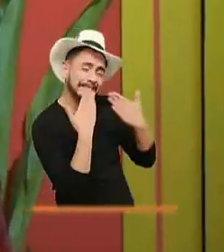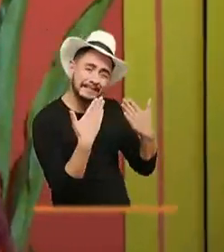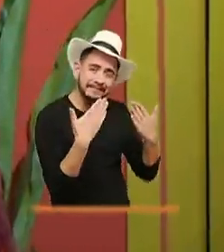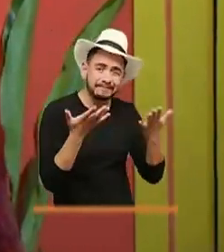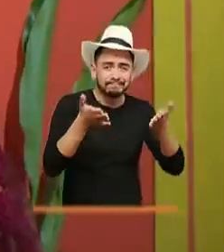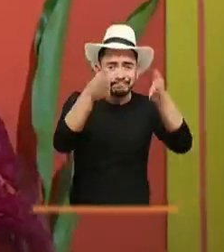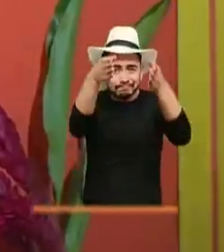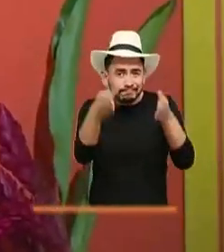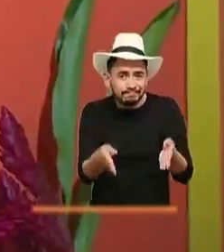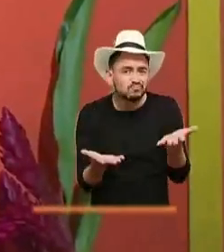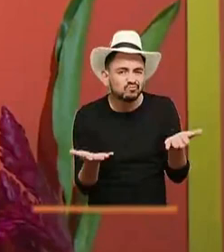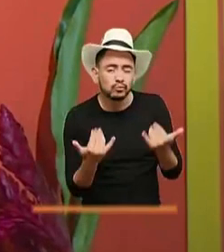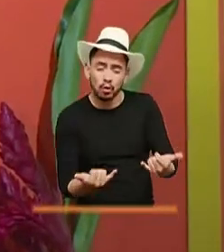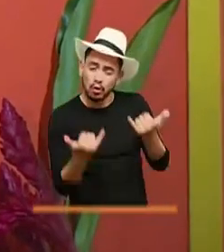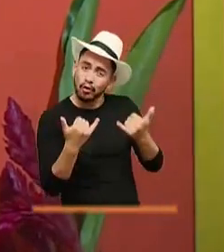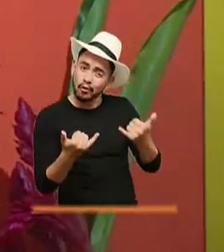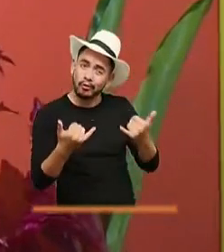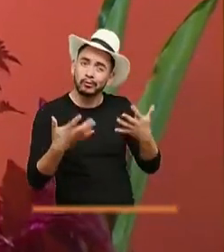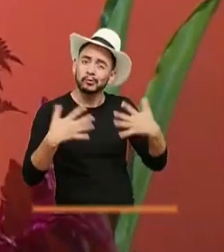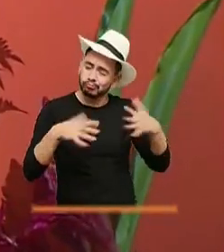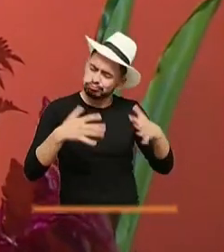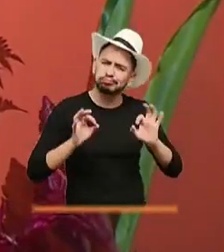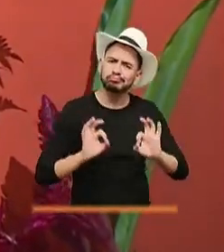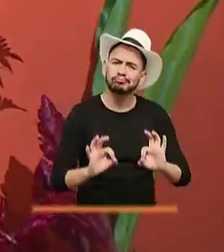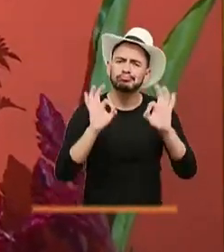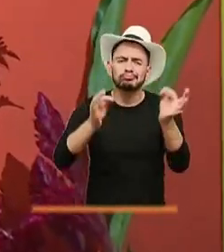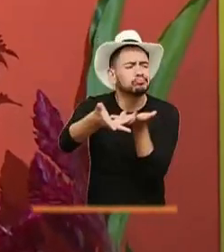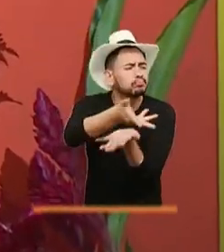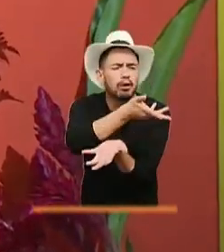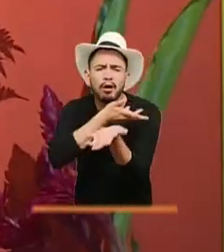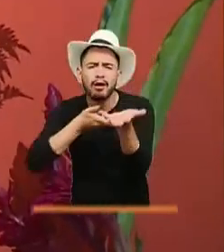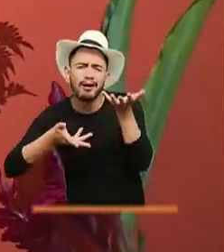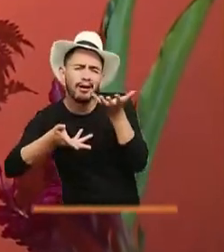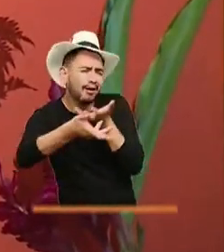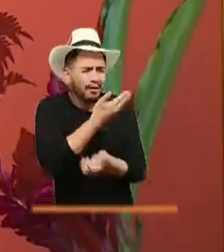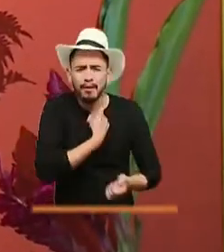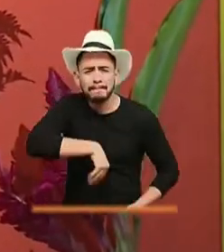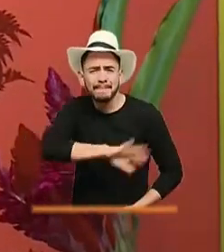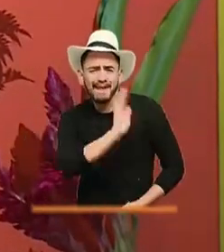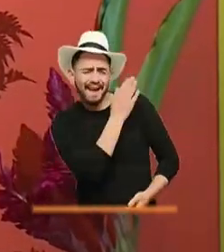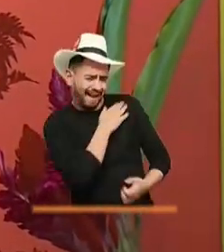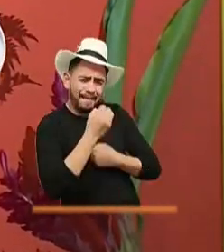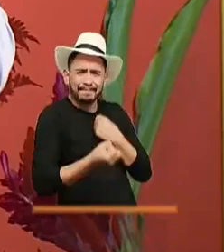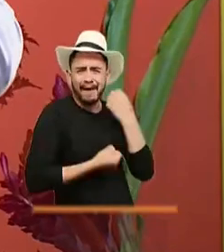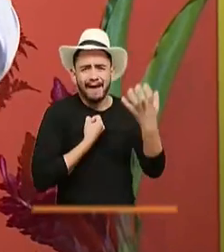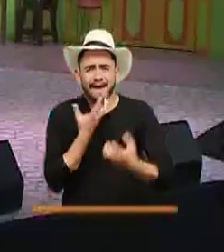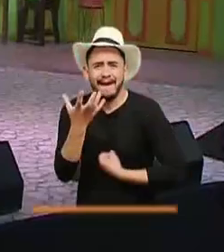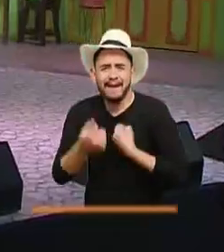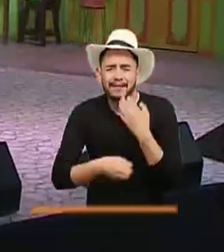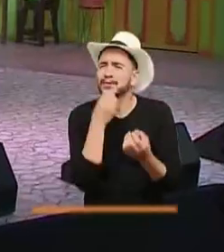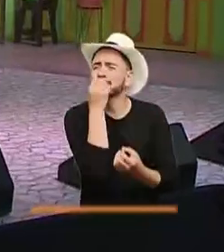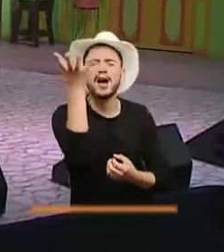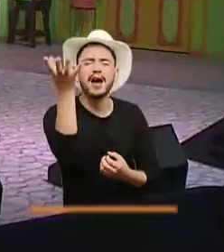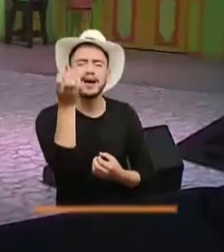nos quitó el tapabocas, pa' poder decir las trovas que me salen de la boca.